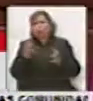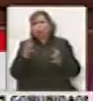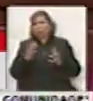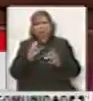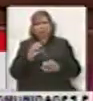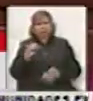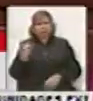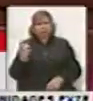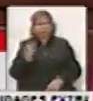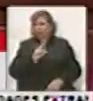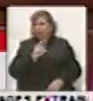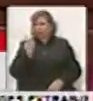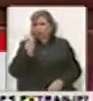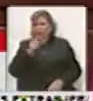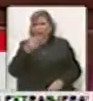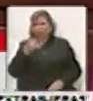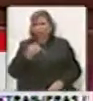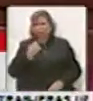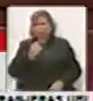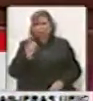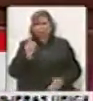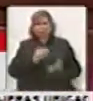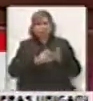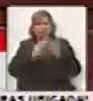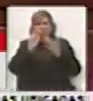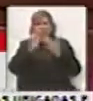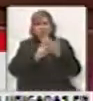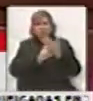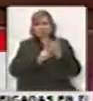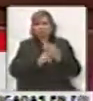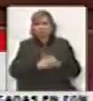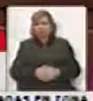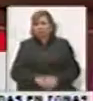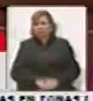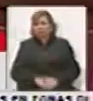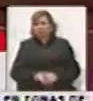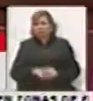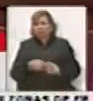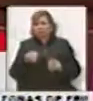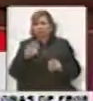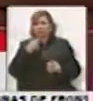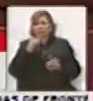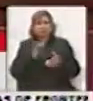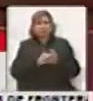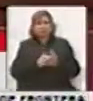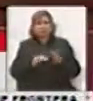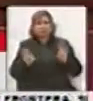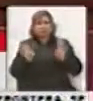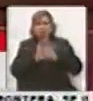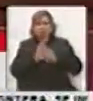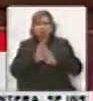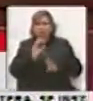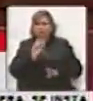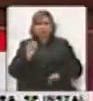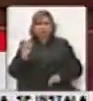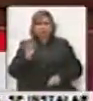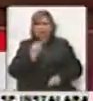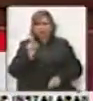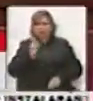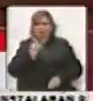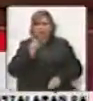No, no es cierto que este proyecto, como he escuchado a algunos colegas, lo que pretende sea cerrar cooperativas. No es